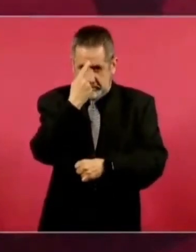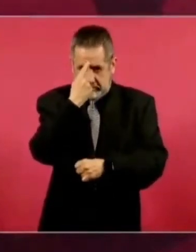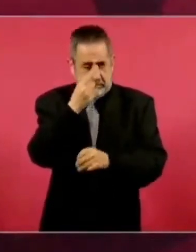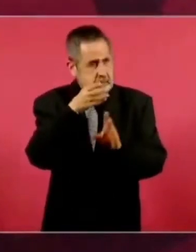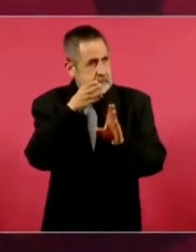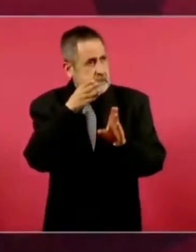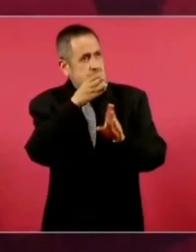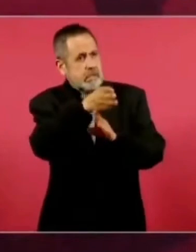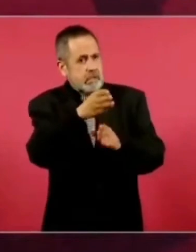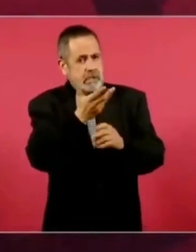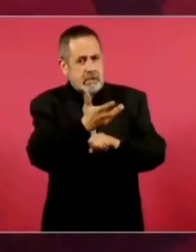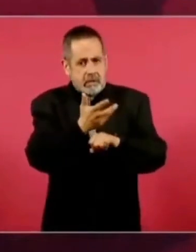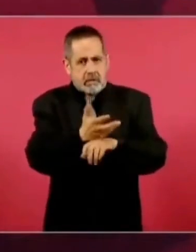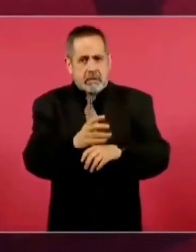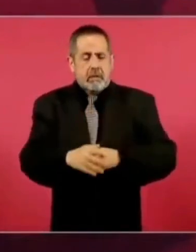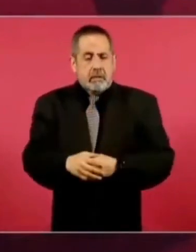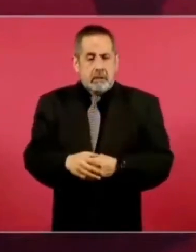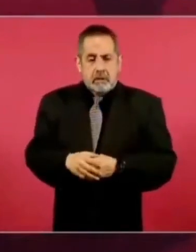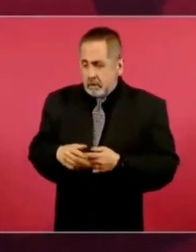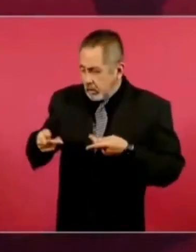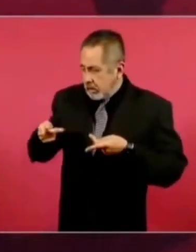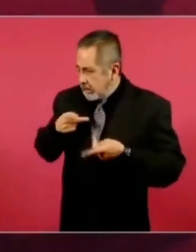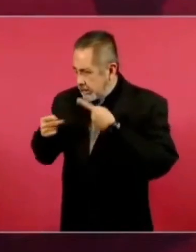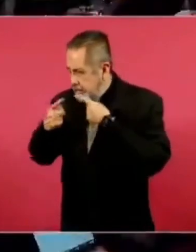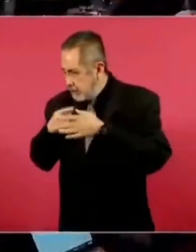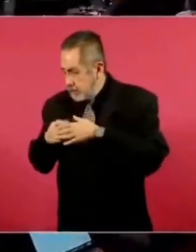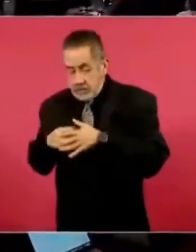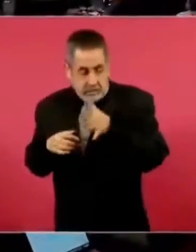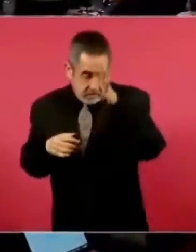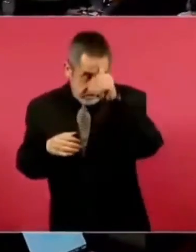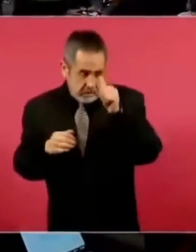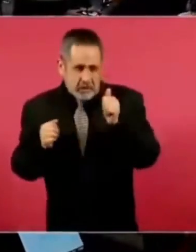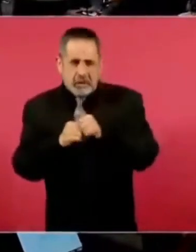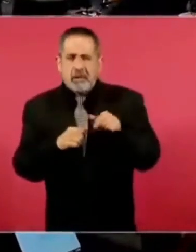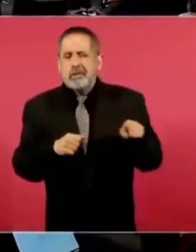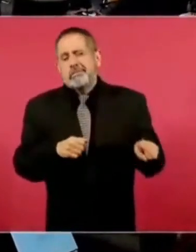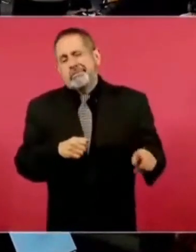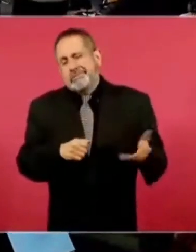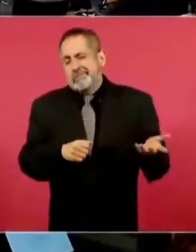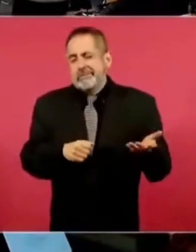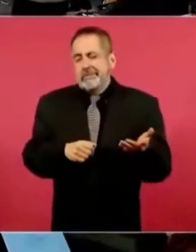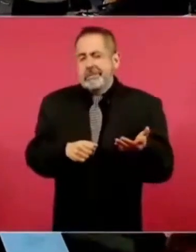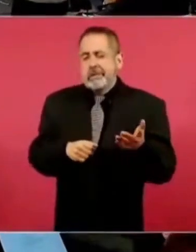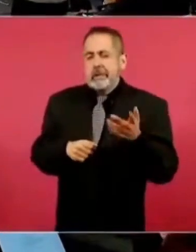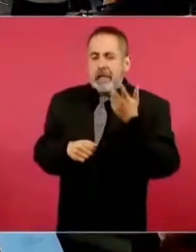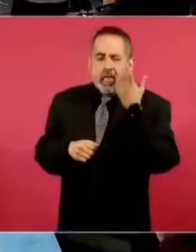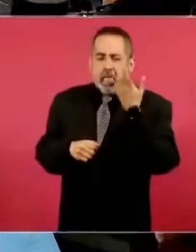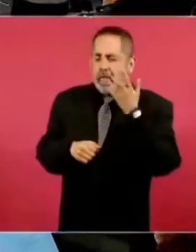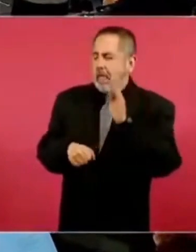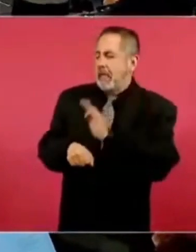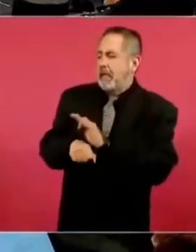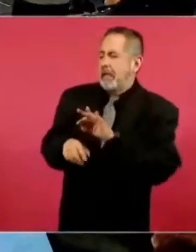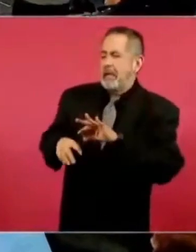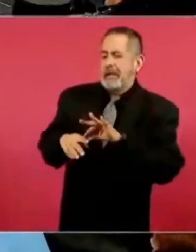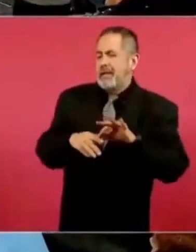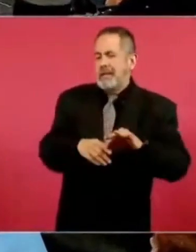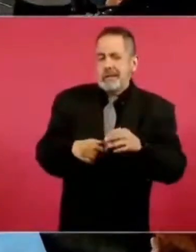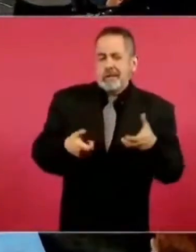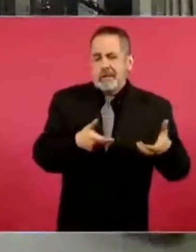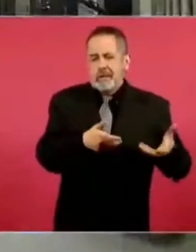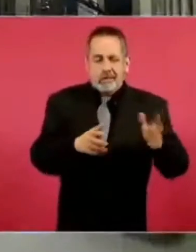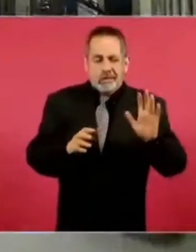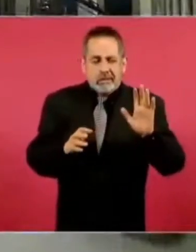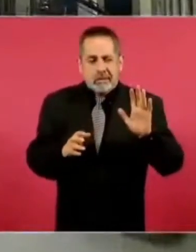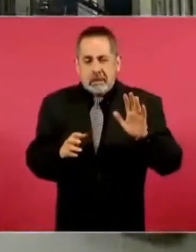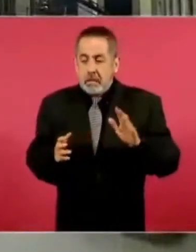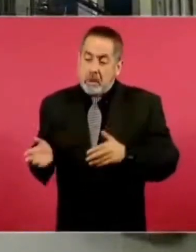Incluso antes de salir ya tienen el acuerdo con el traficante, con el